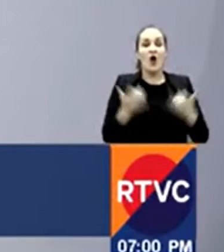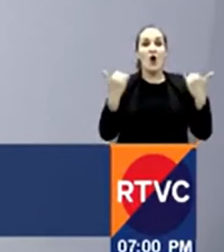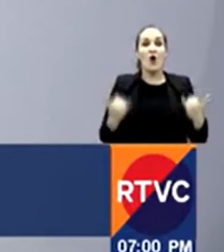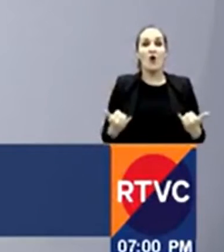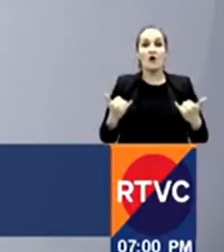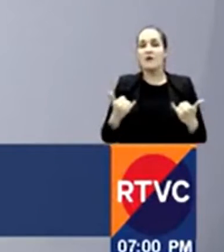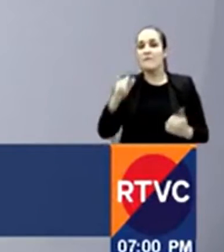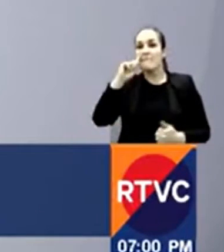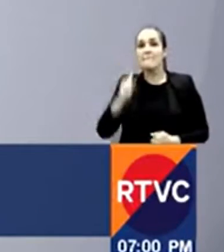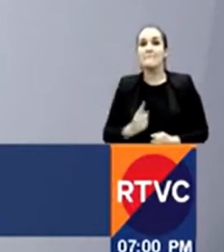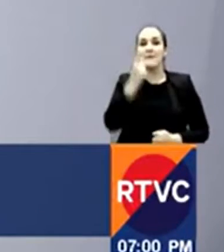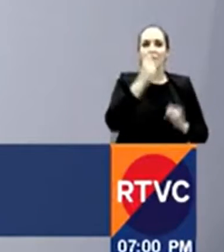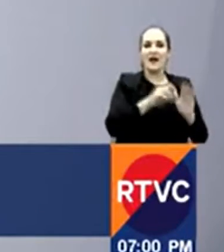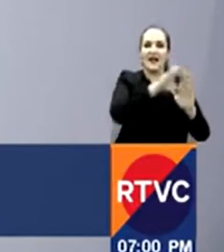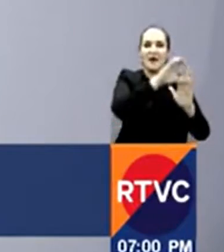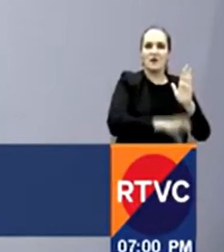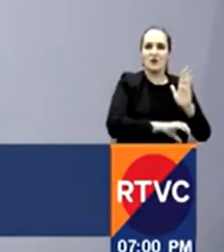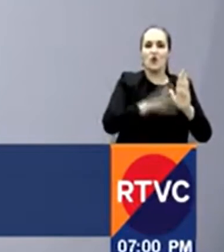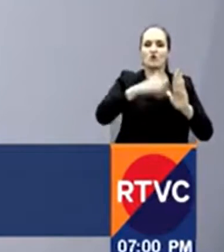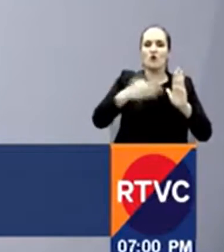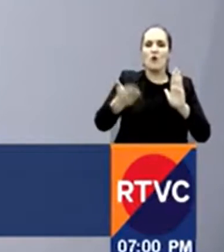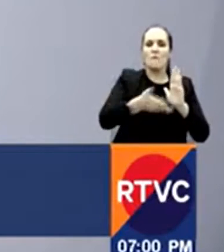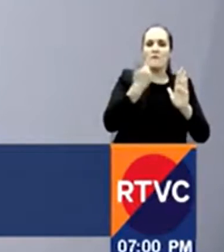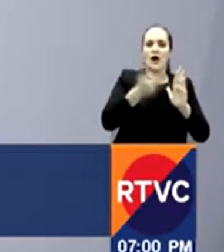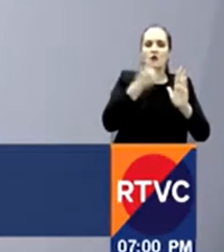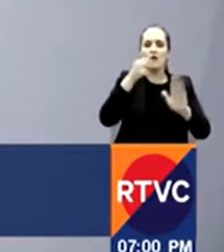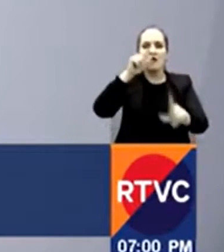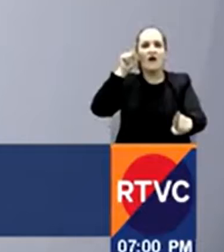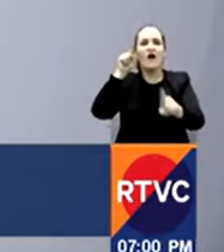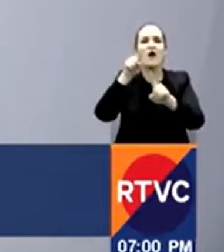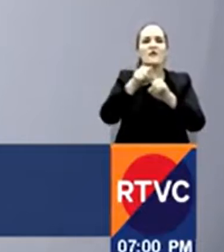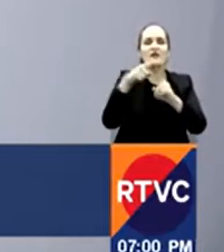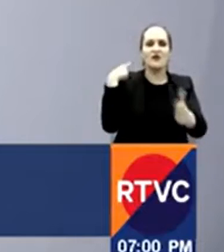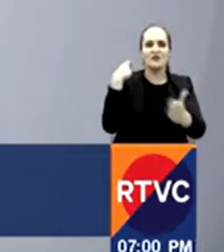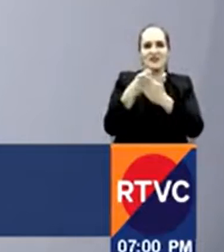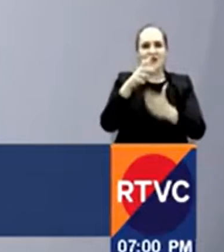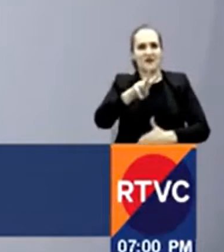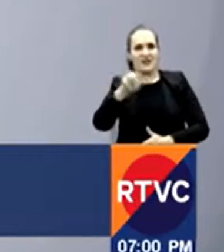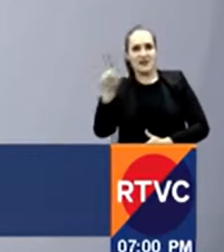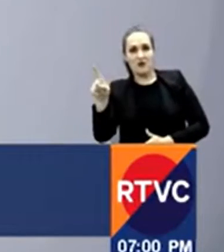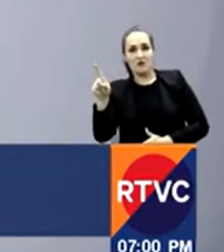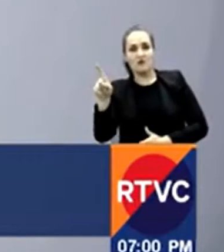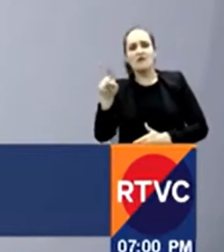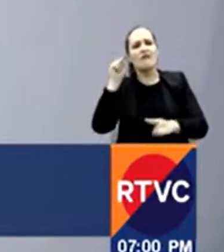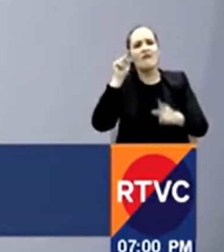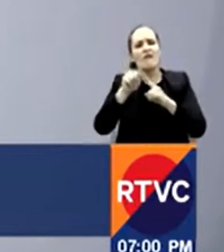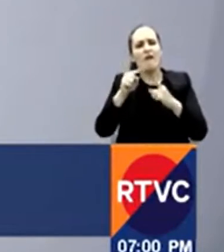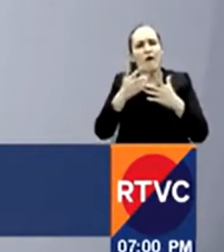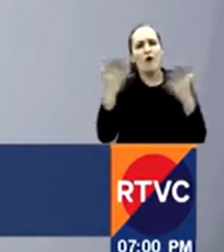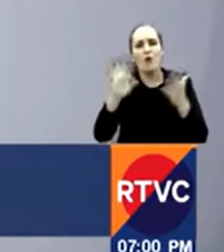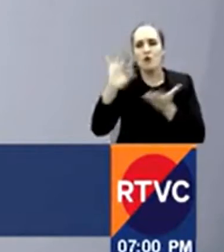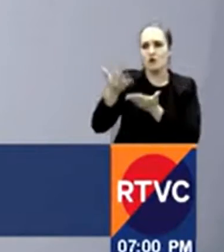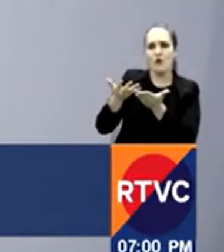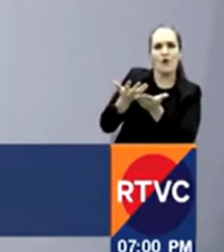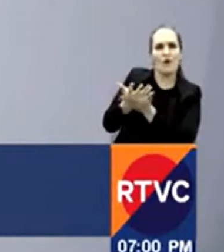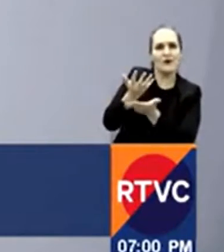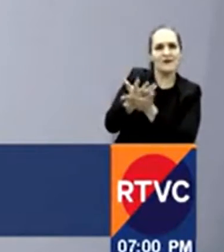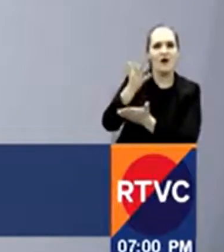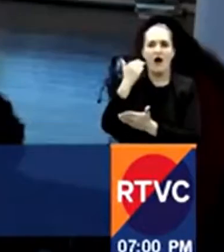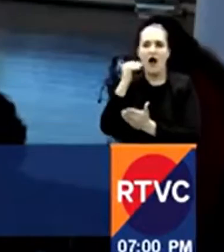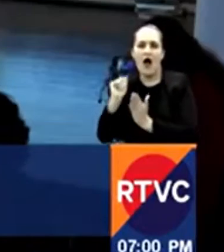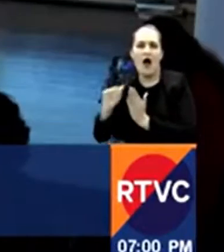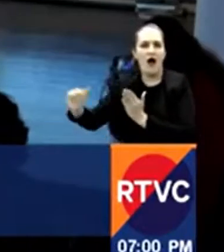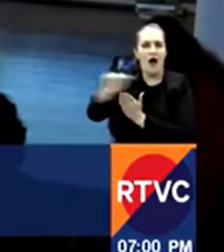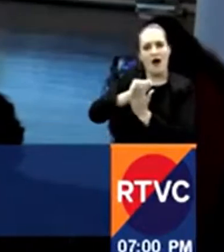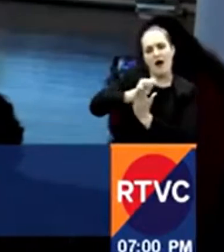el primer capítulo de nuestro manual revisado para mujeres del siglo XXI, hecho a partir de los consejos de las escritoras que